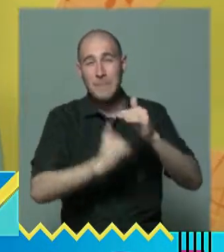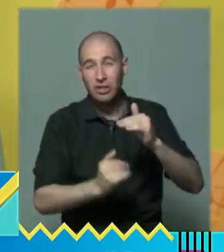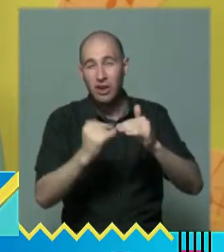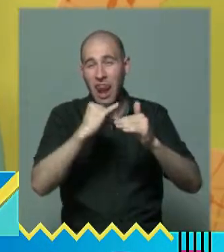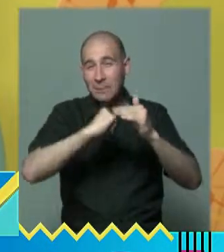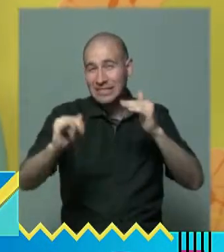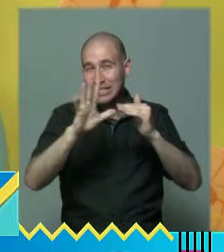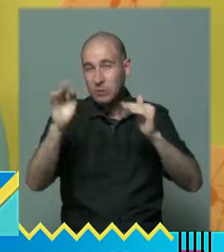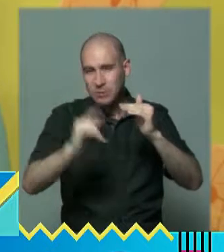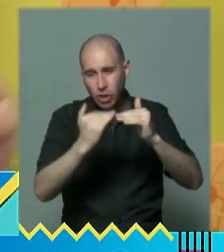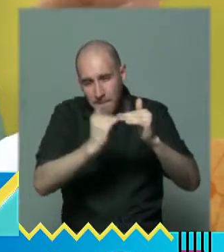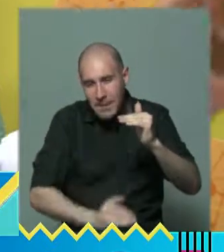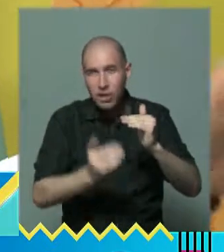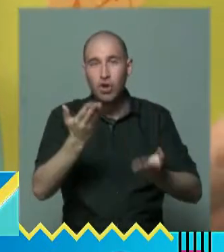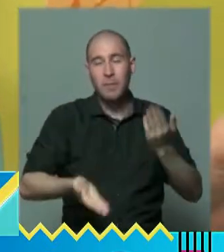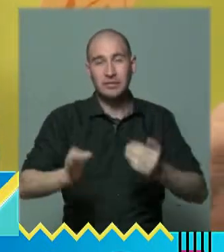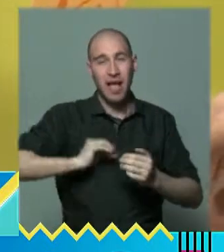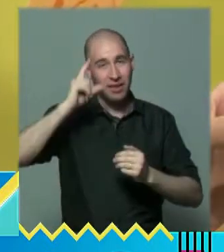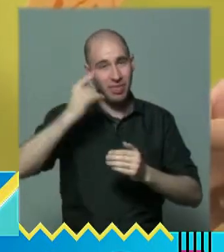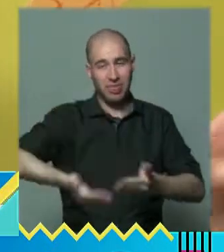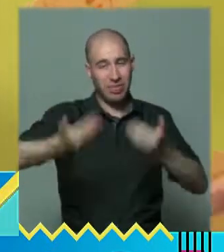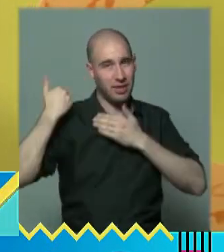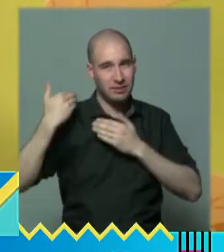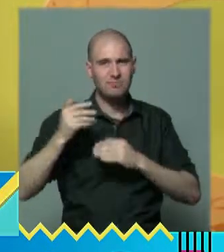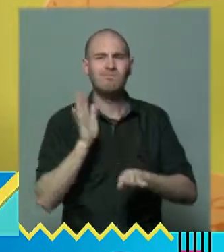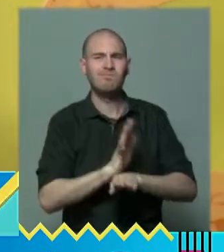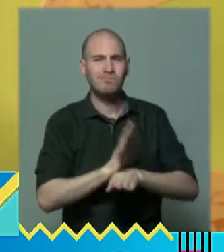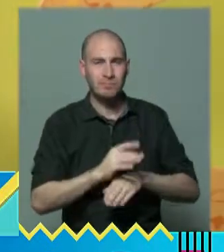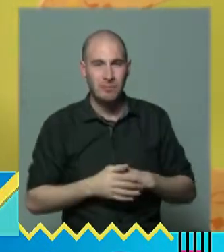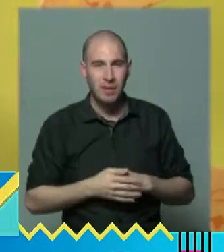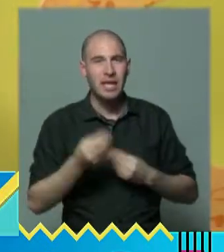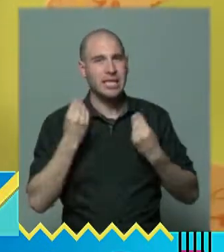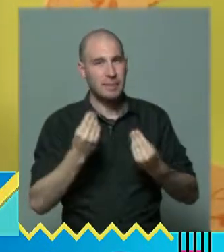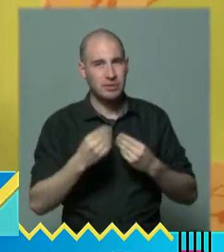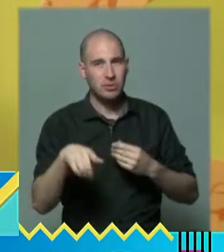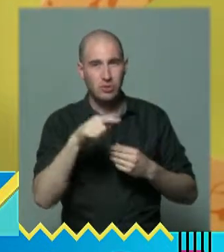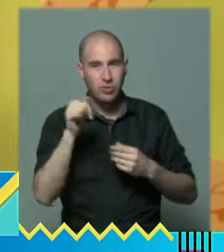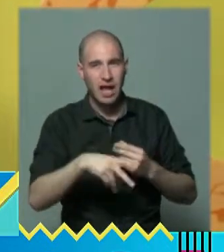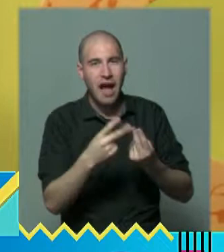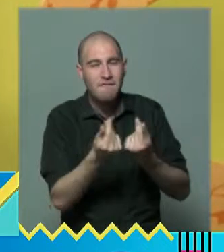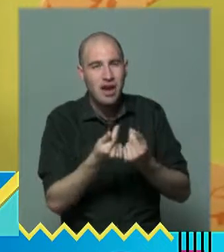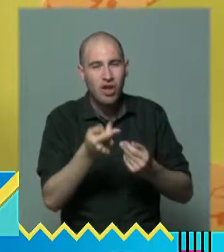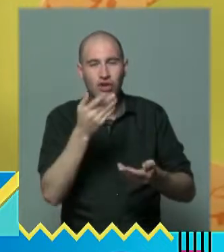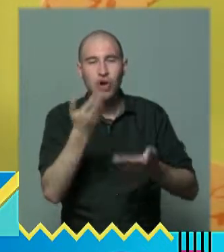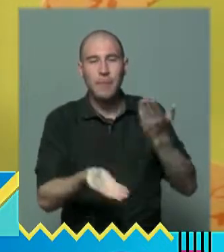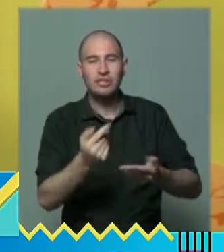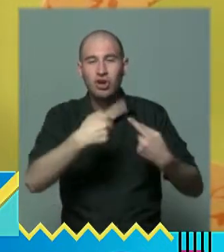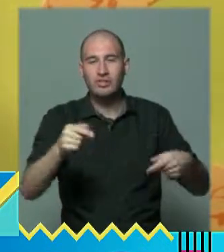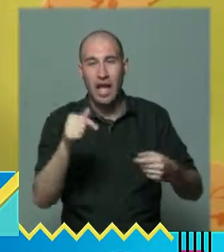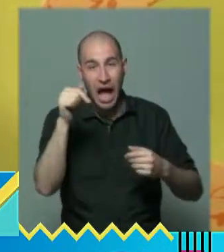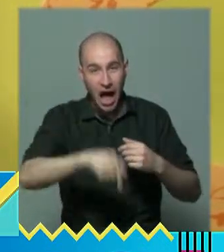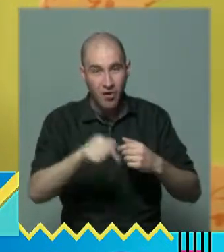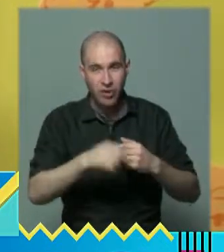la mitad de lo que representaba hace 10 años atrás. O sea, lo que pasó es que perdimos el valor relativo de las cosas.